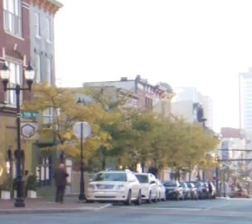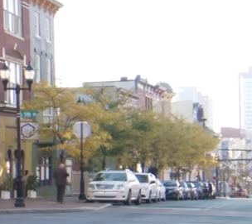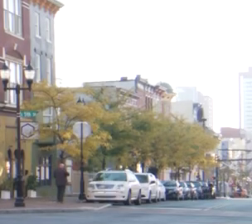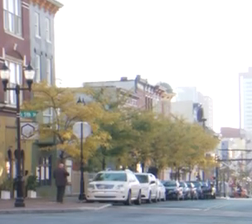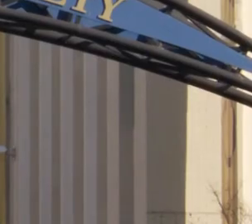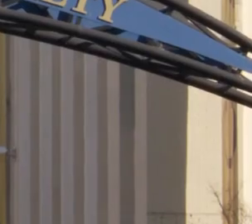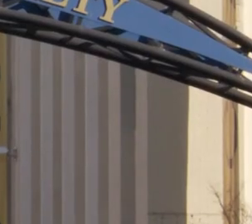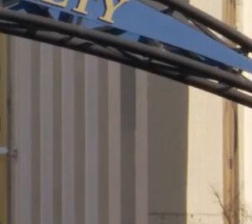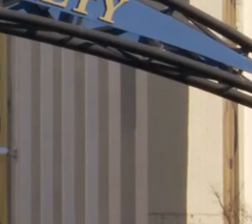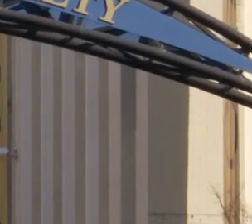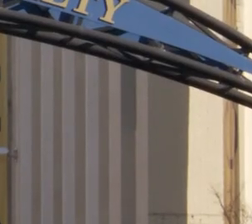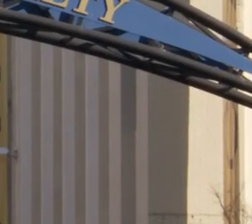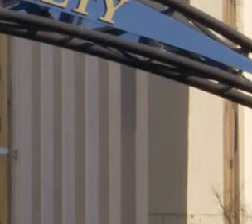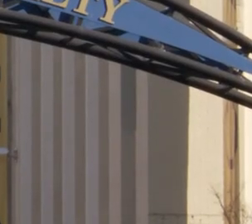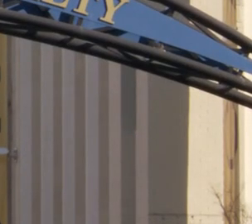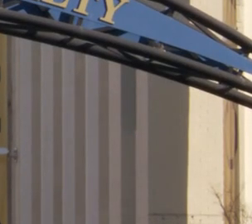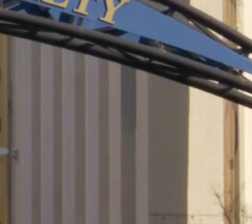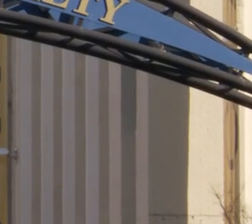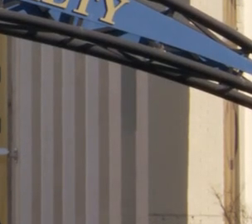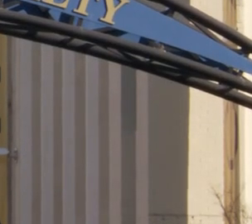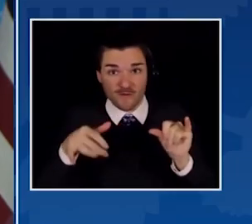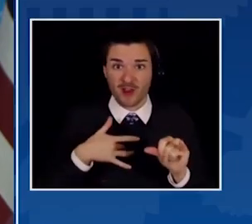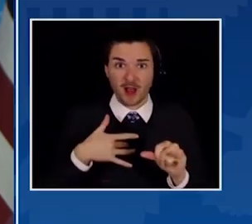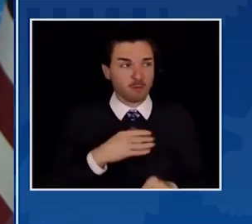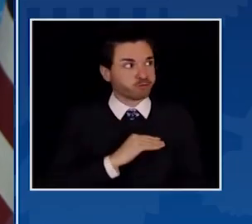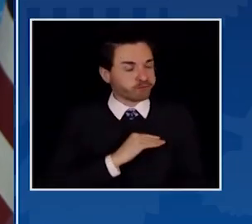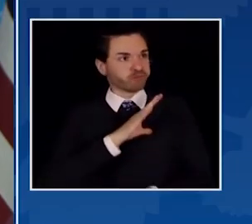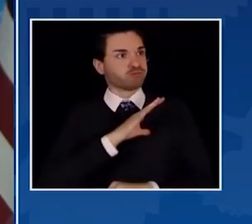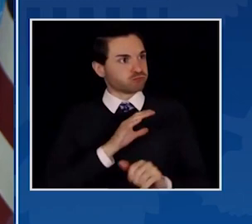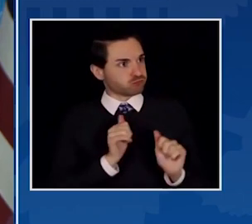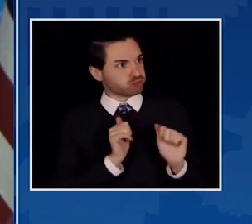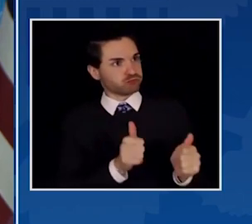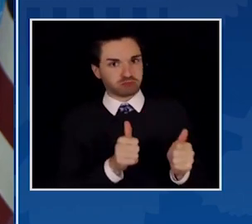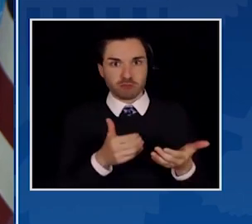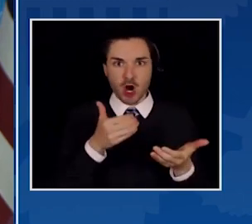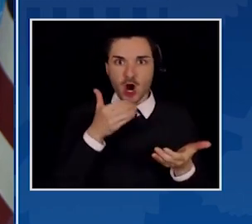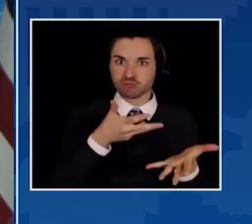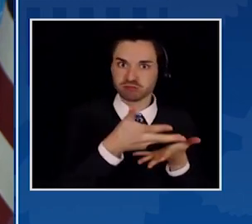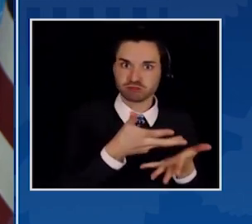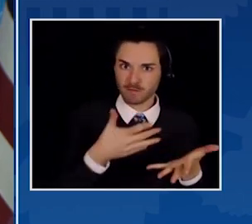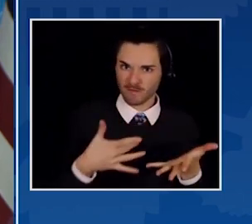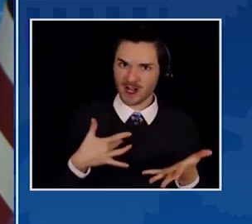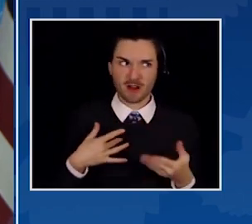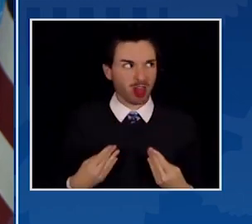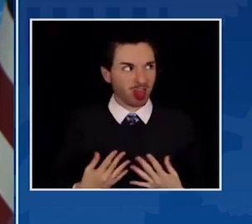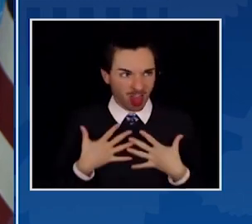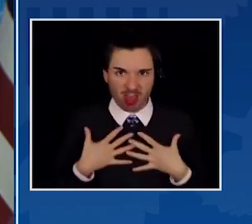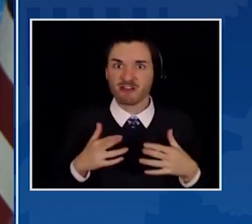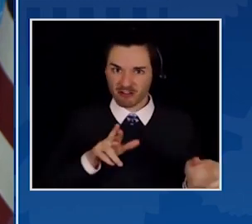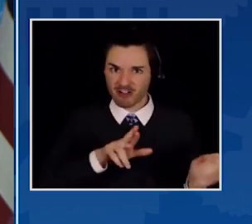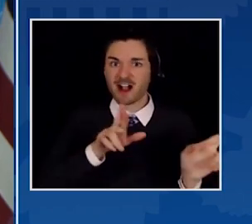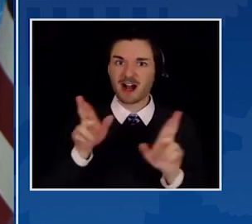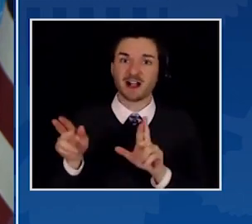wilmington delaware este fue el mensaje de baile estuvimos de acuerdo en que queremos que la economía vuelva a